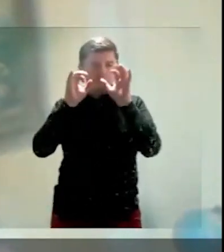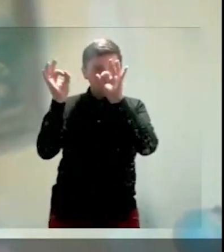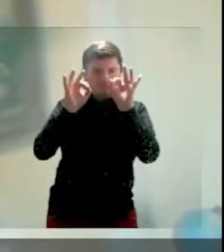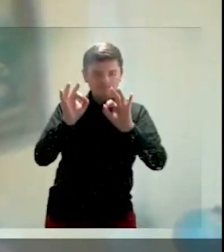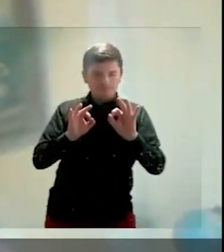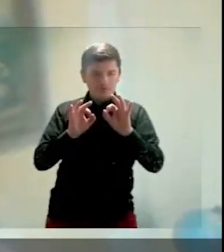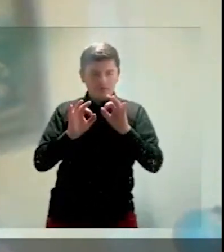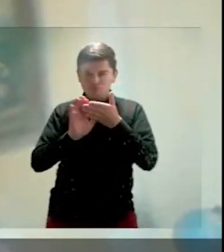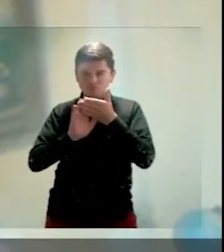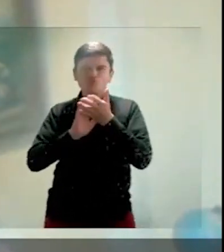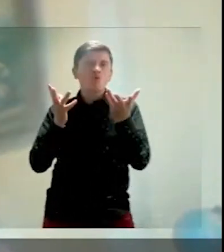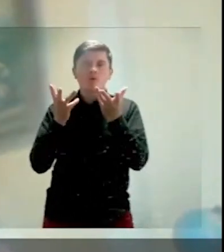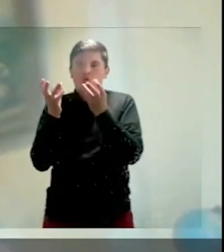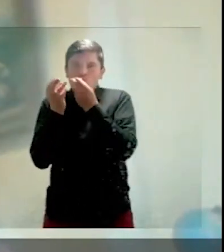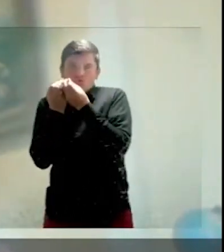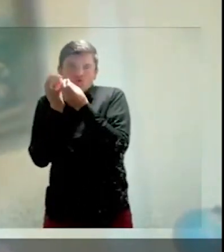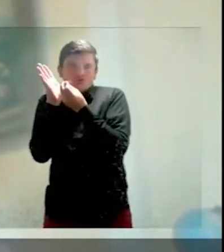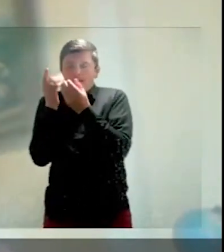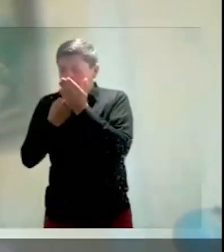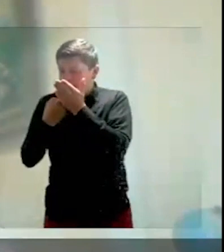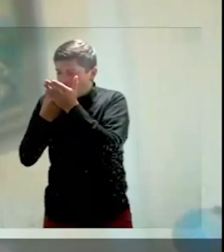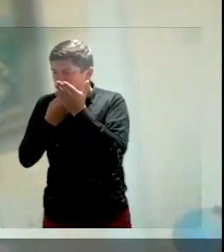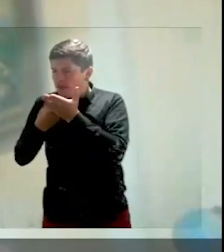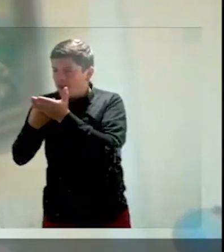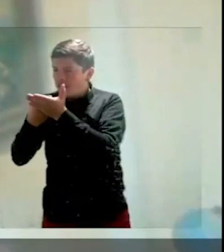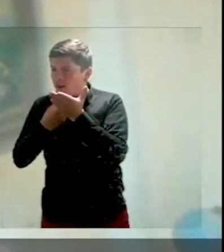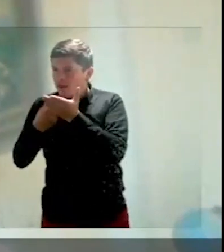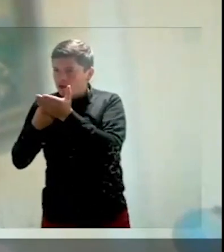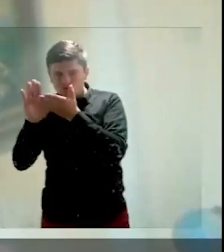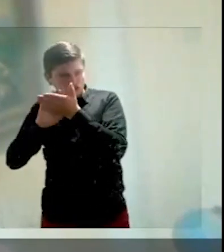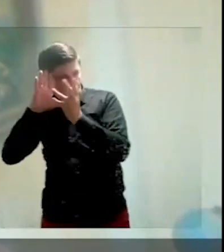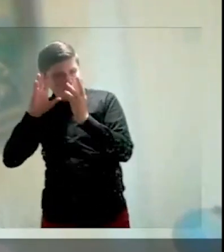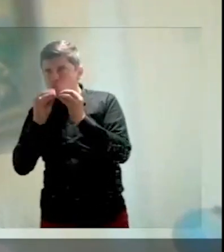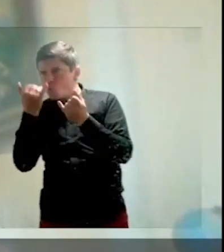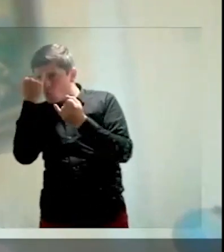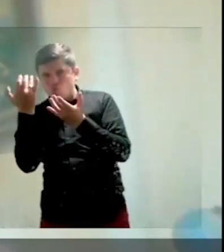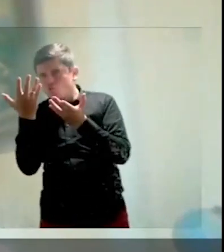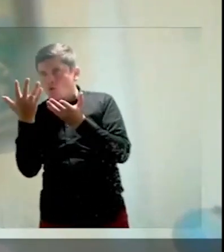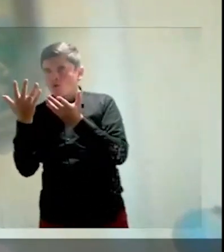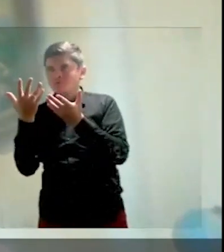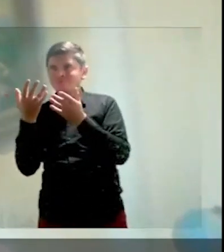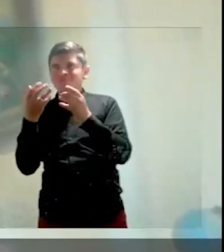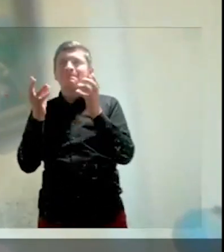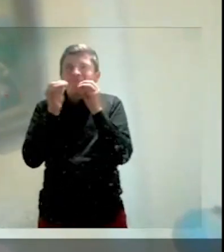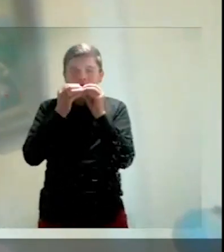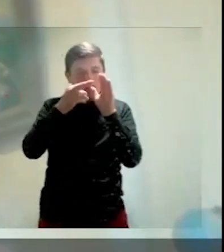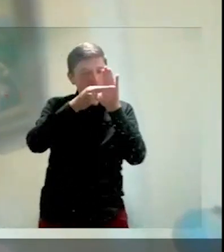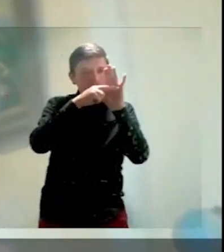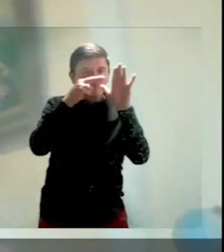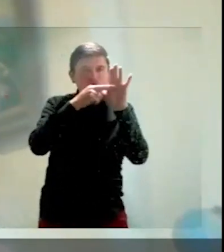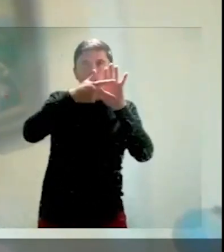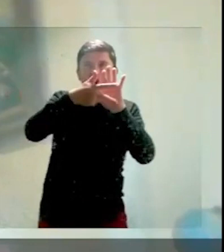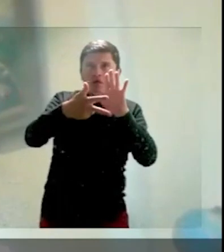de manera interna y no acudiendo a reformas constitucionales que en